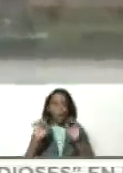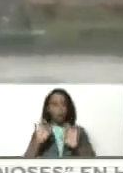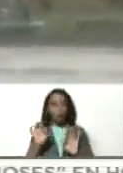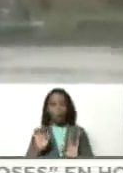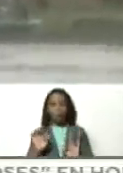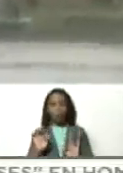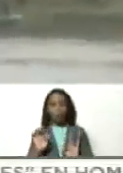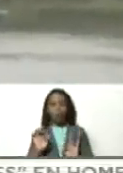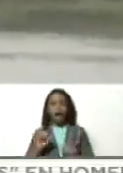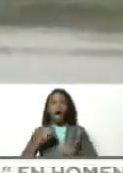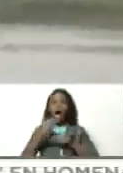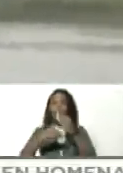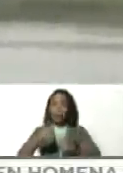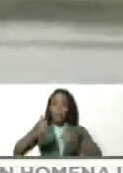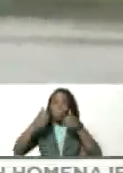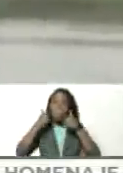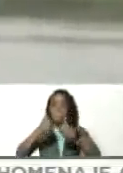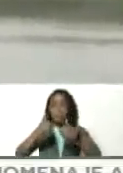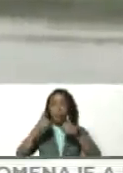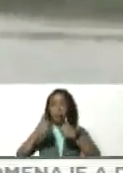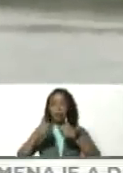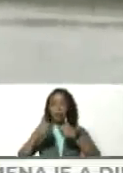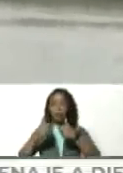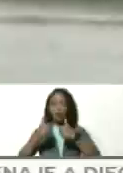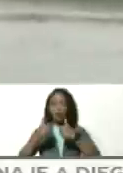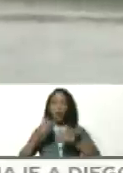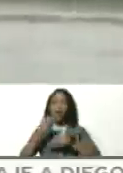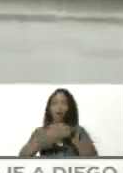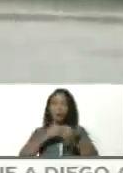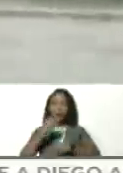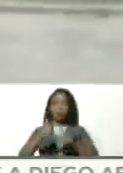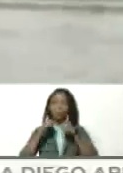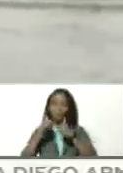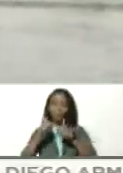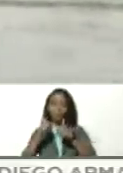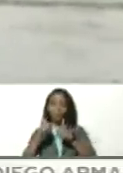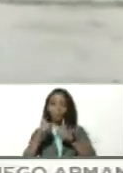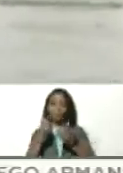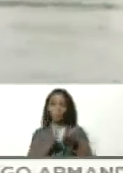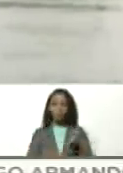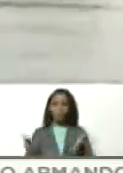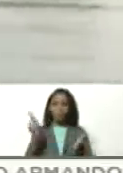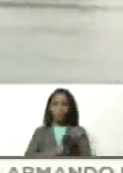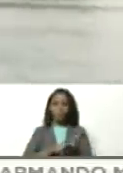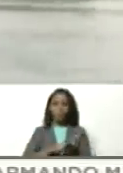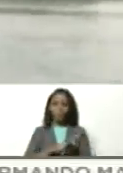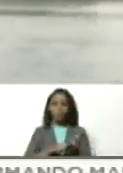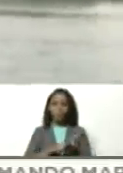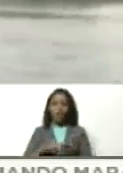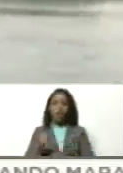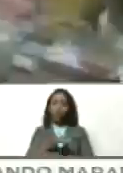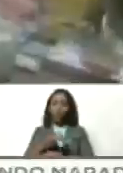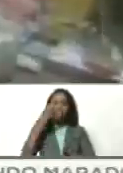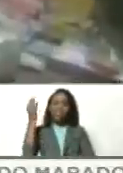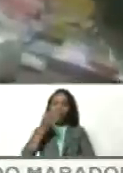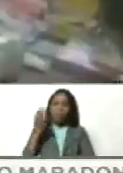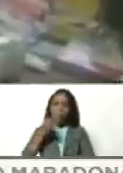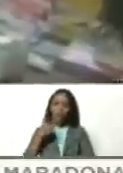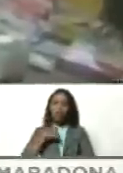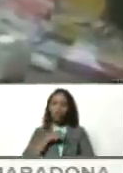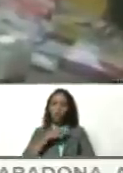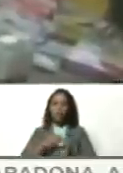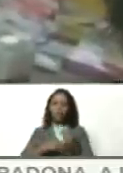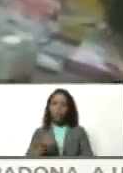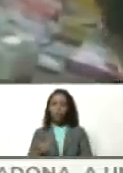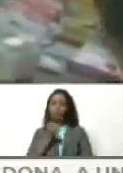Hacer bien lo que ha salido bien. Rectificar donde de verdad hemos